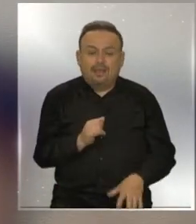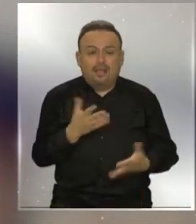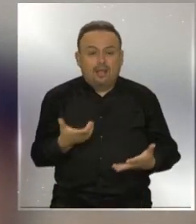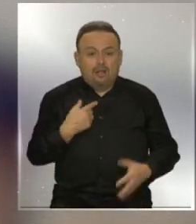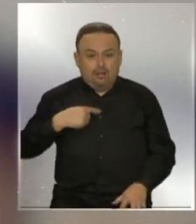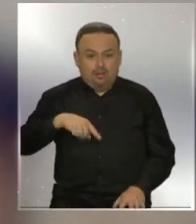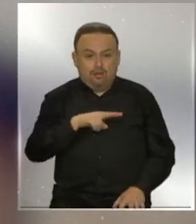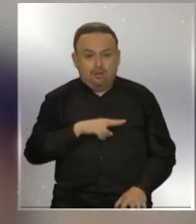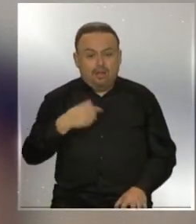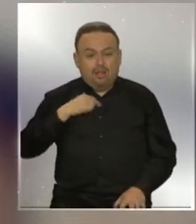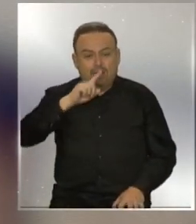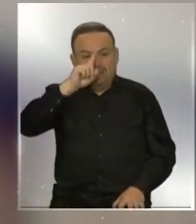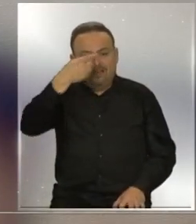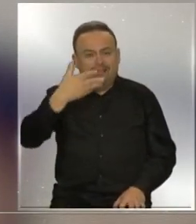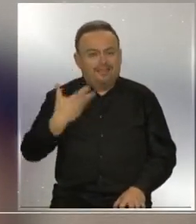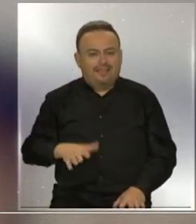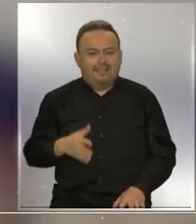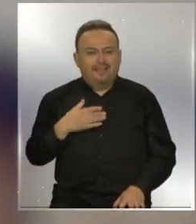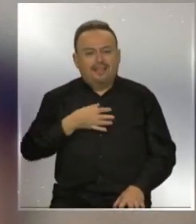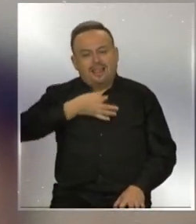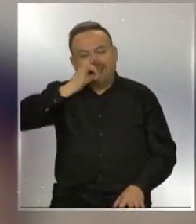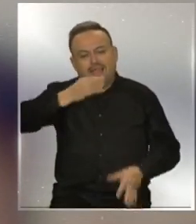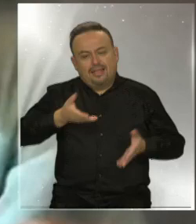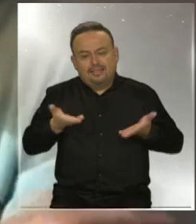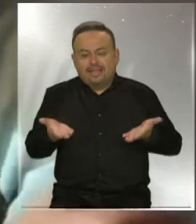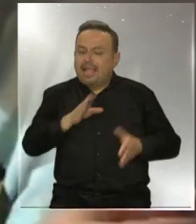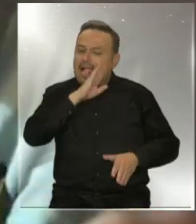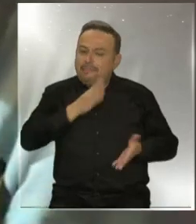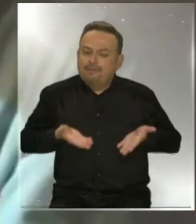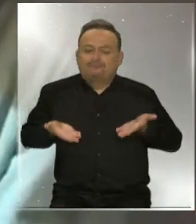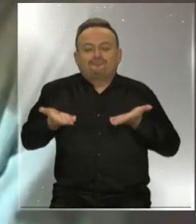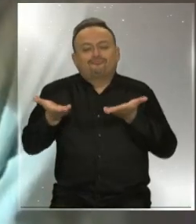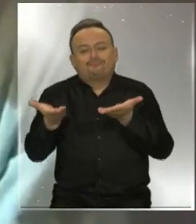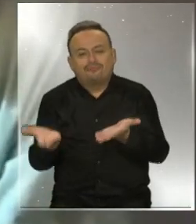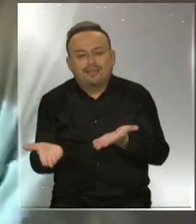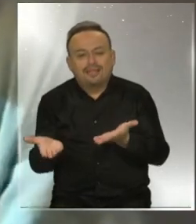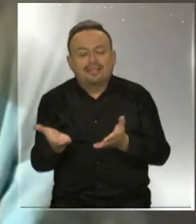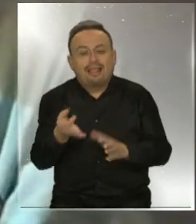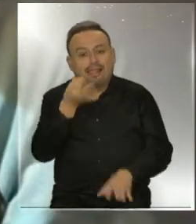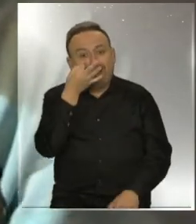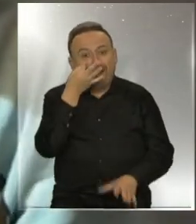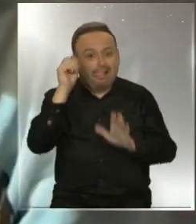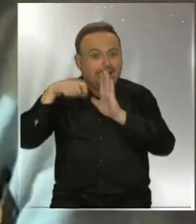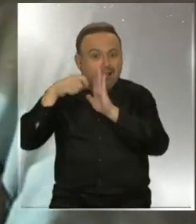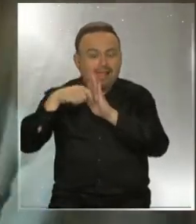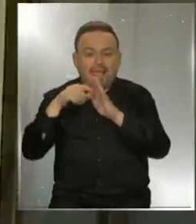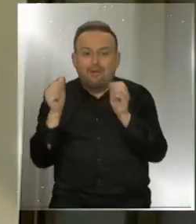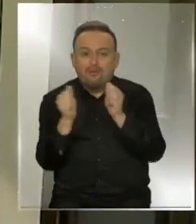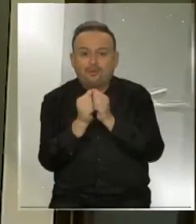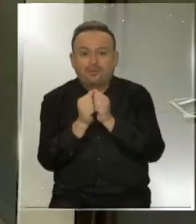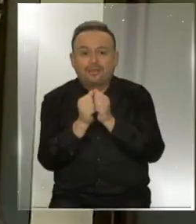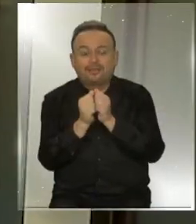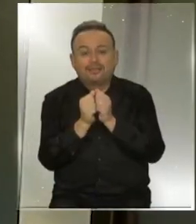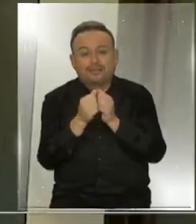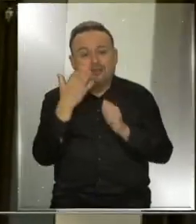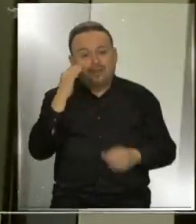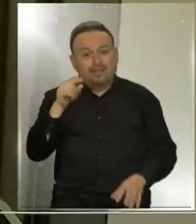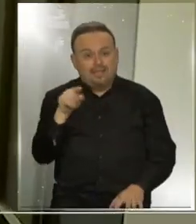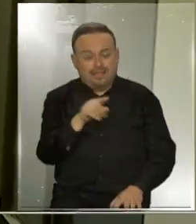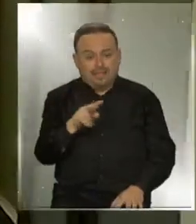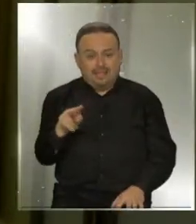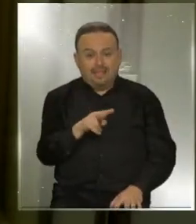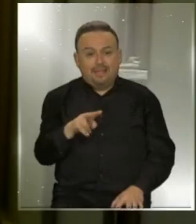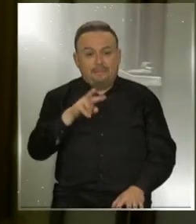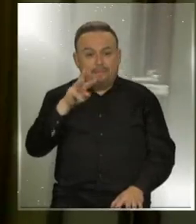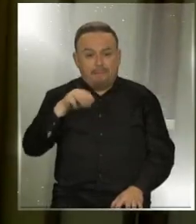que nosotros estamos acostumbrados a llevarle el desayuno a su camita y ver una película juntos. Yo creo que el hecho de que ellos vean